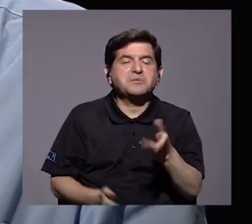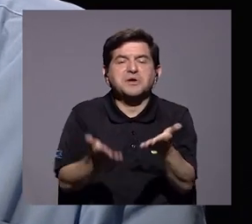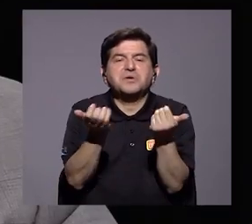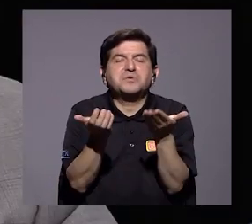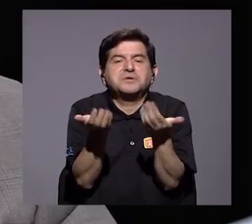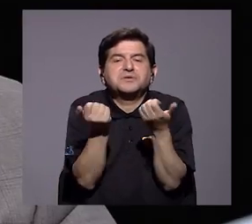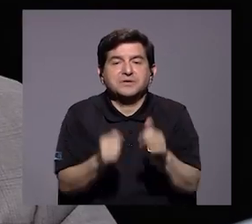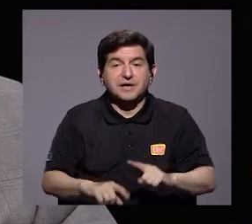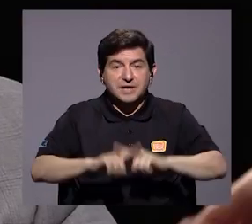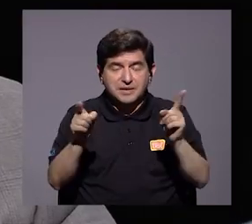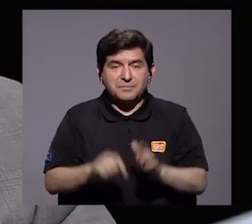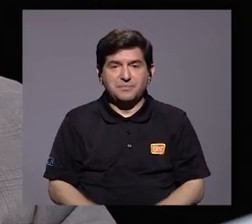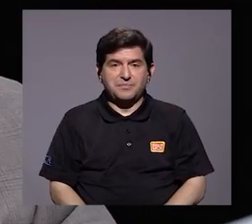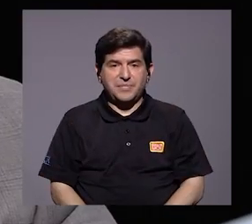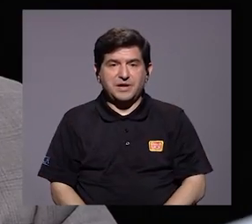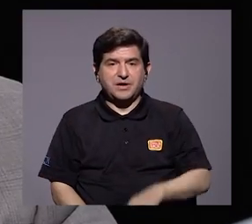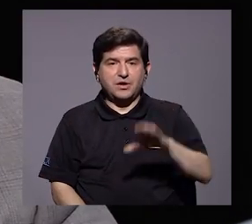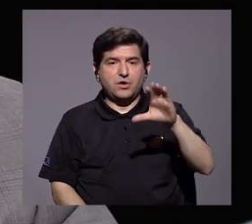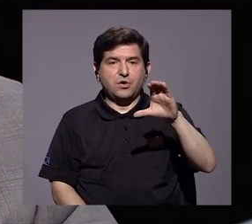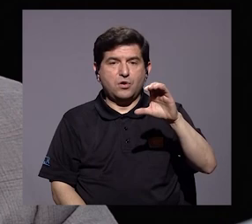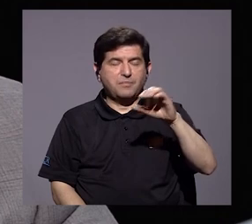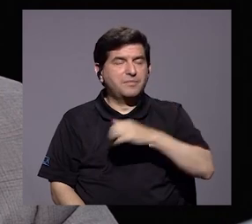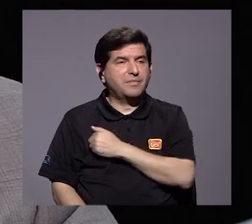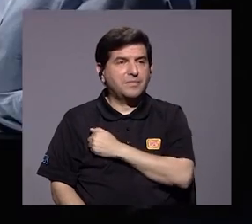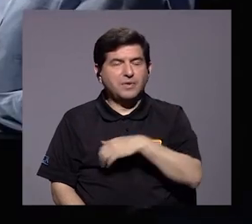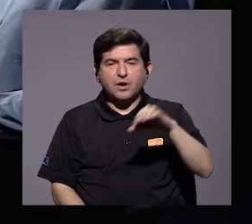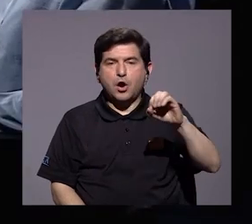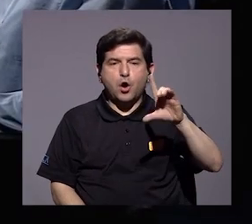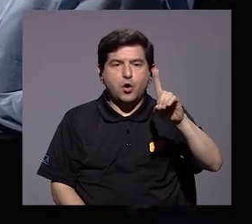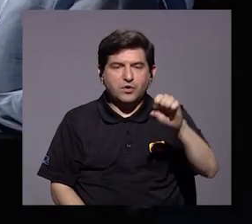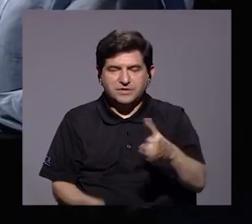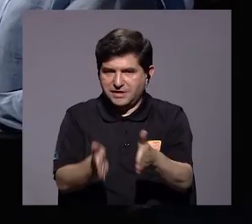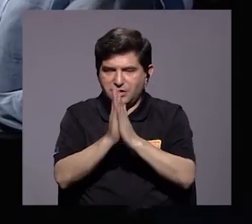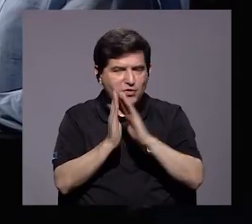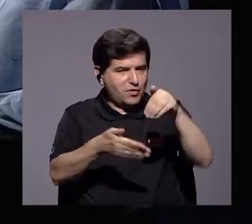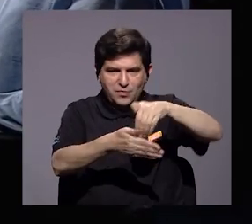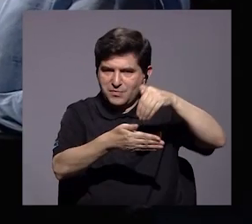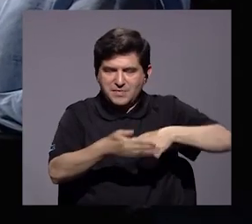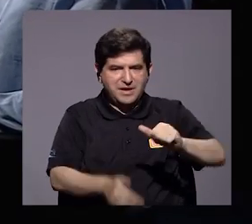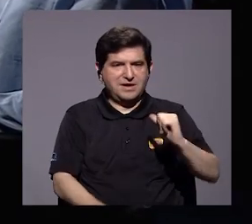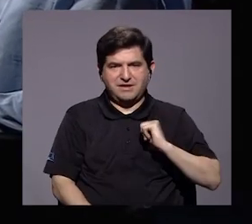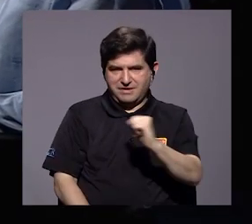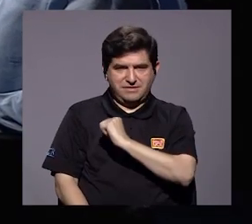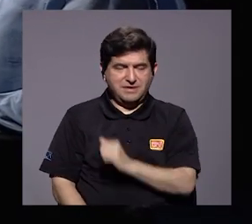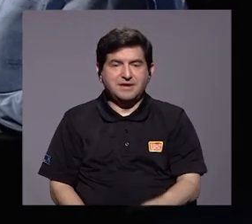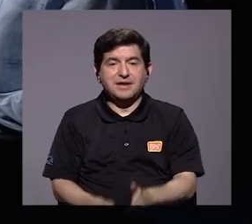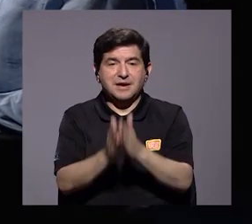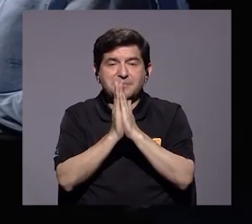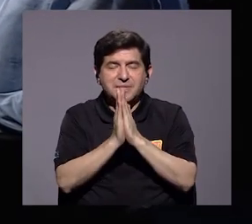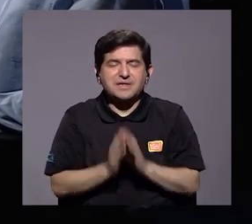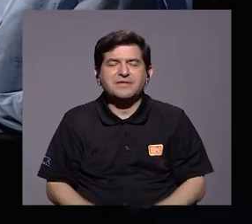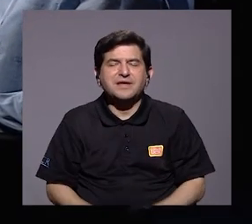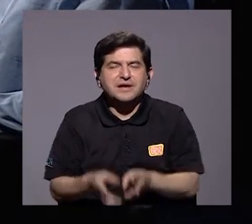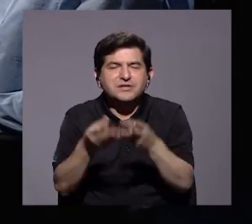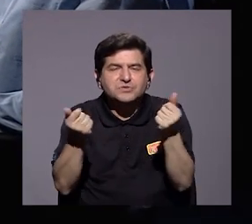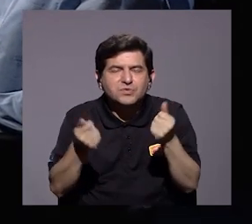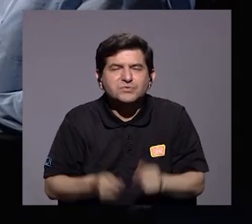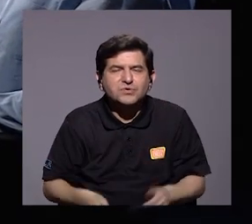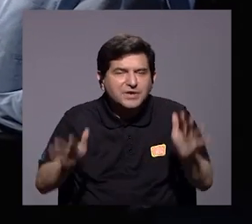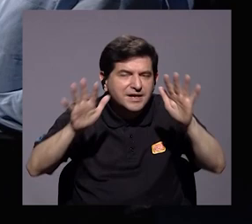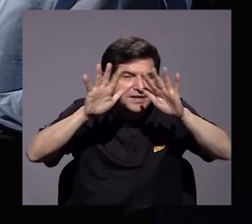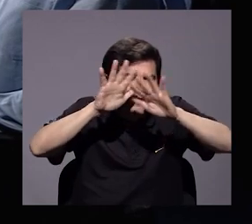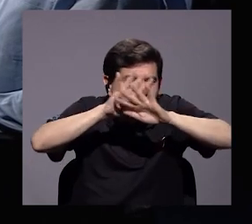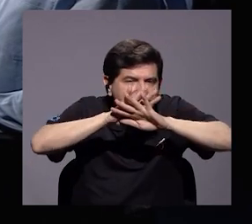pega la gana pero la voz es de no exigía el registro de accionistas exigía resolver el problema de la opacidad que existían eso